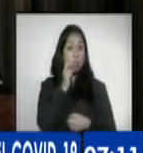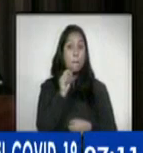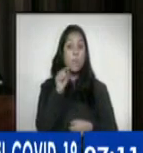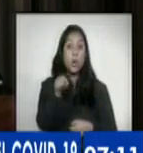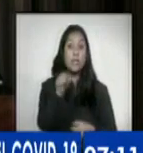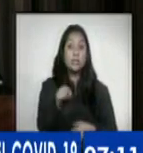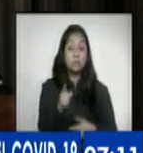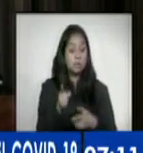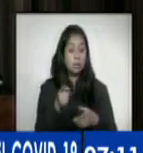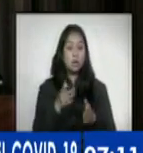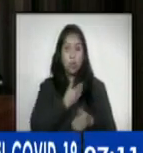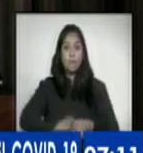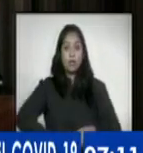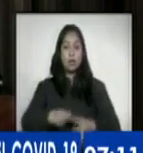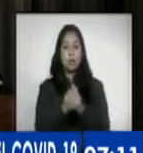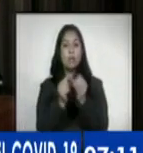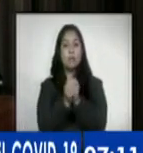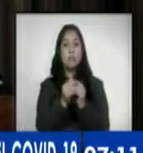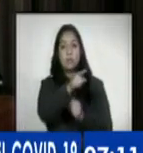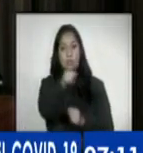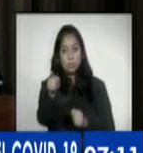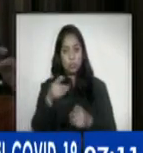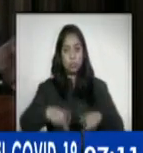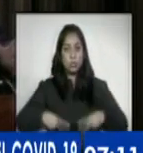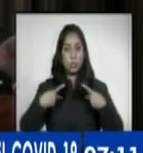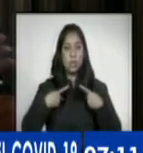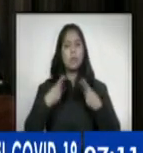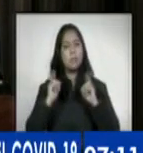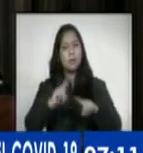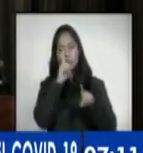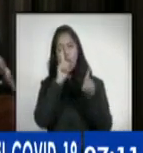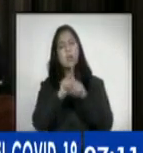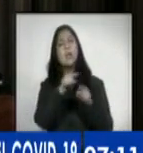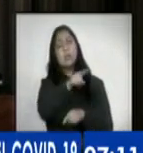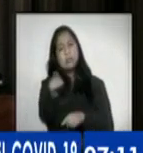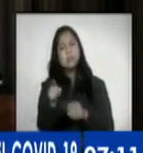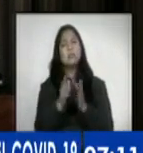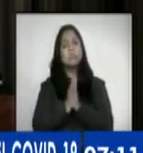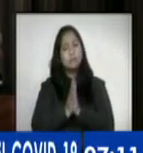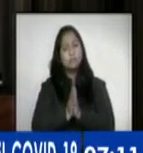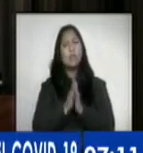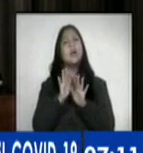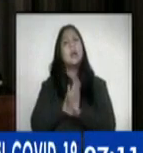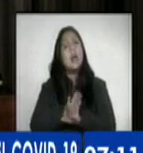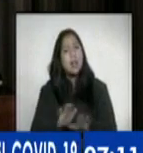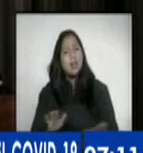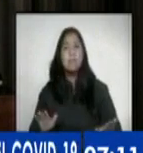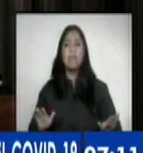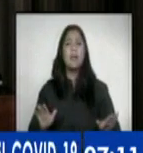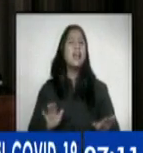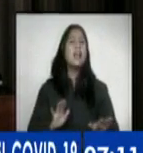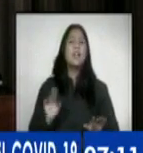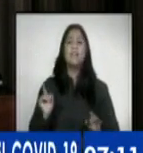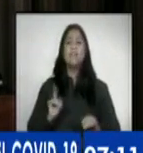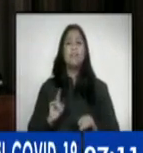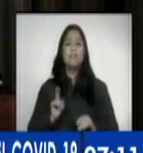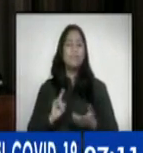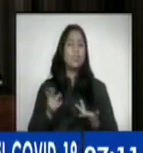preocupa de su vida. Pero también les pedimos a ustedes que guardemos la calma, que no